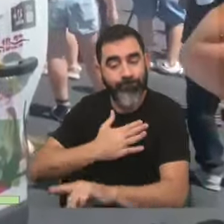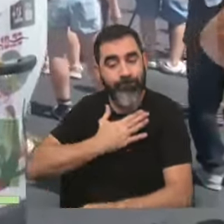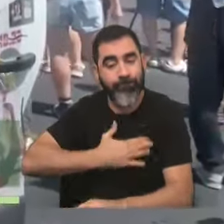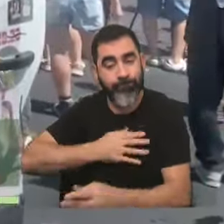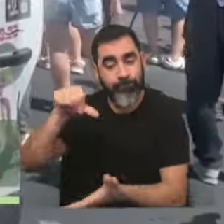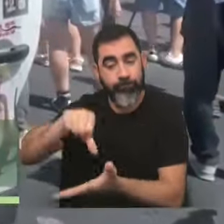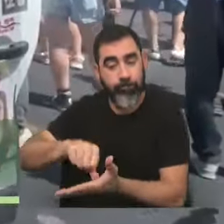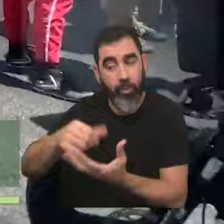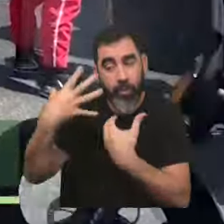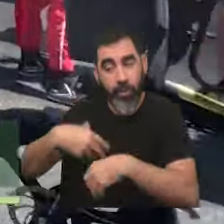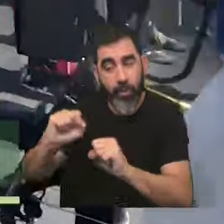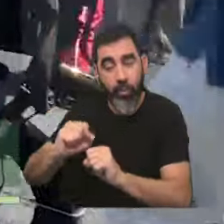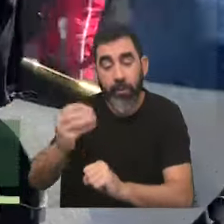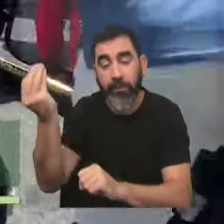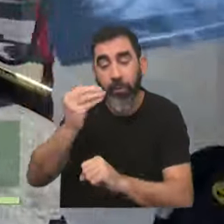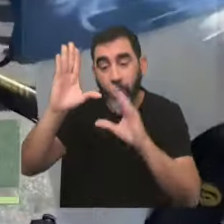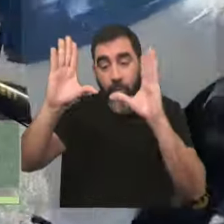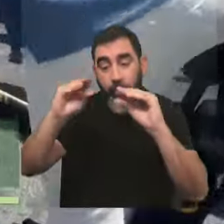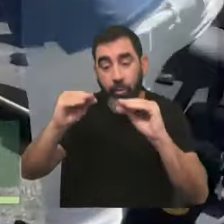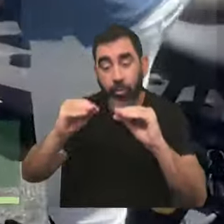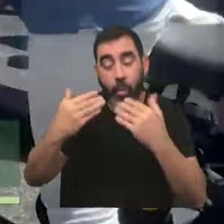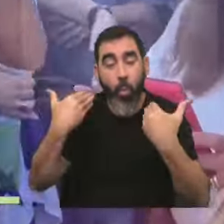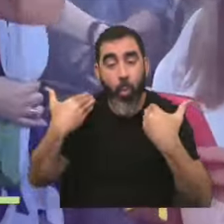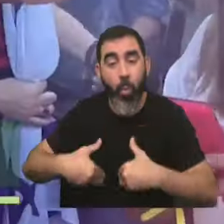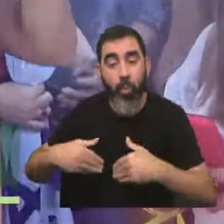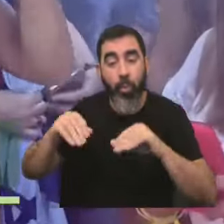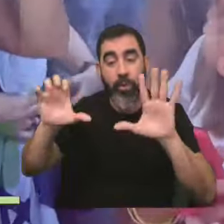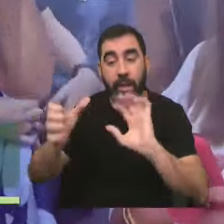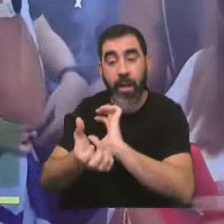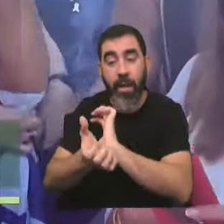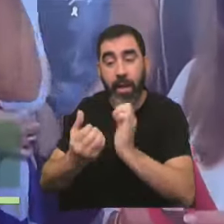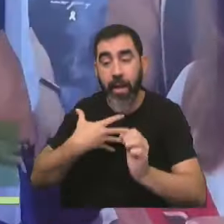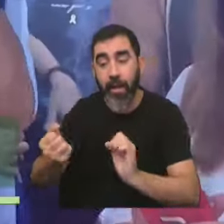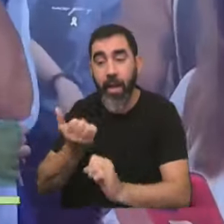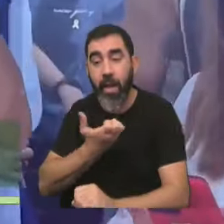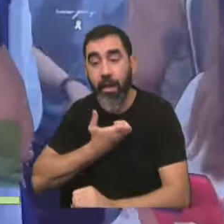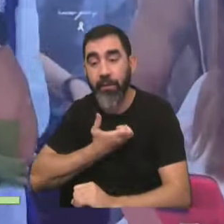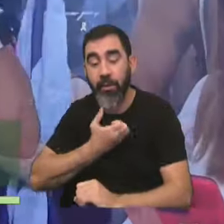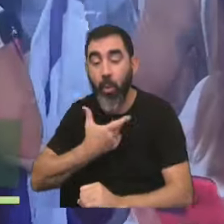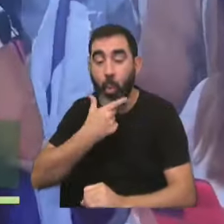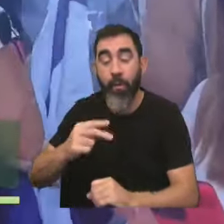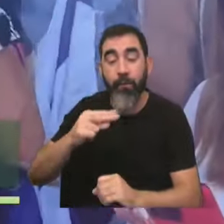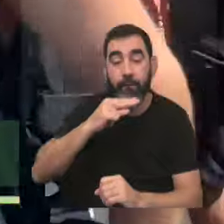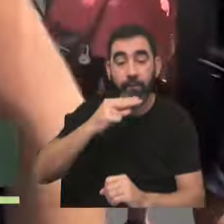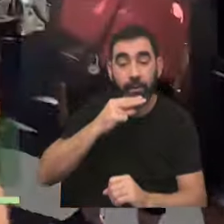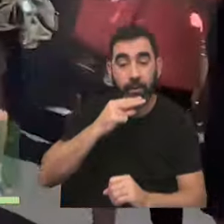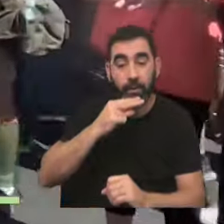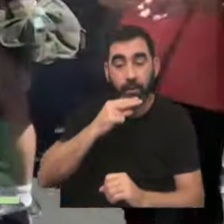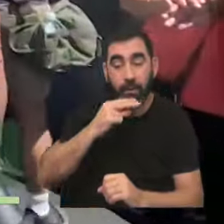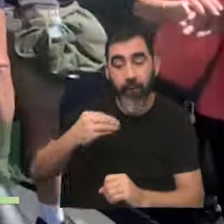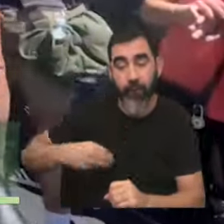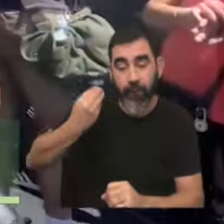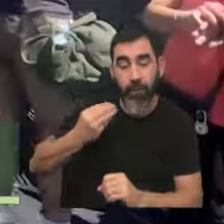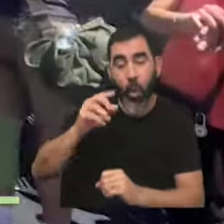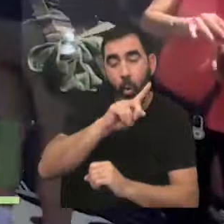país tras el hallazgo en la noche del sábado en gaza de los cadáveres de seis Rehenes asesinados por jamás entre el jueves y el viernes tras haber sobrevivido a